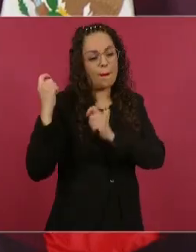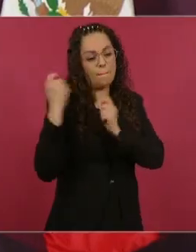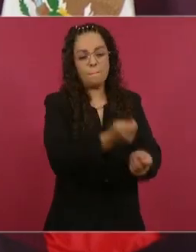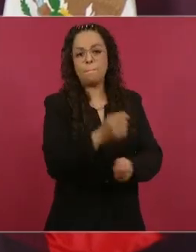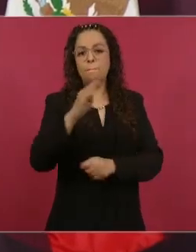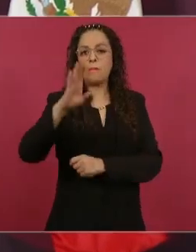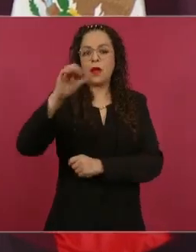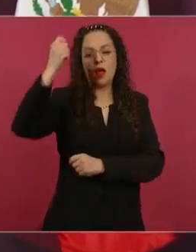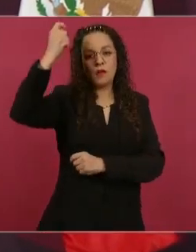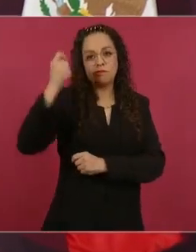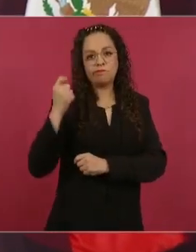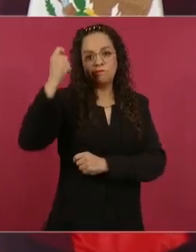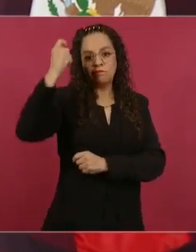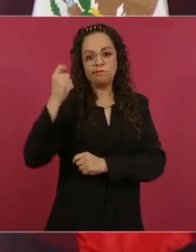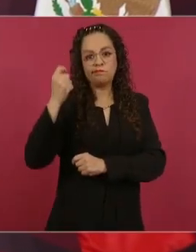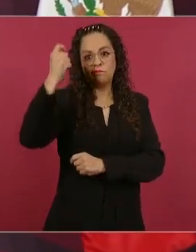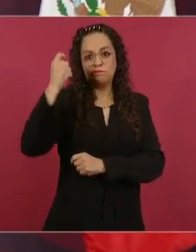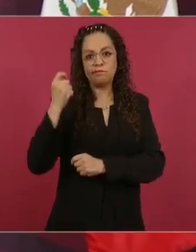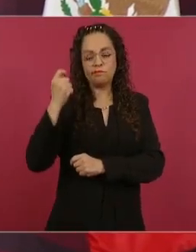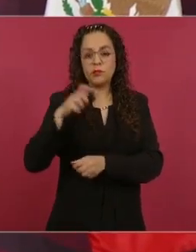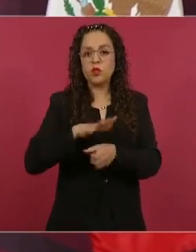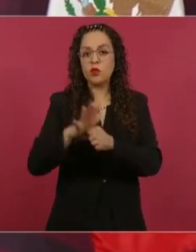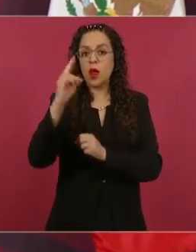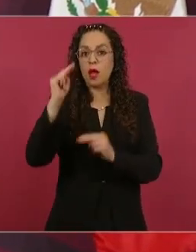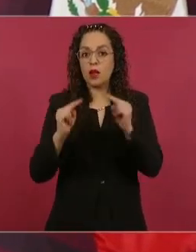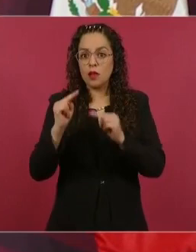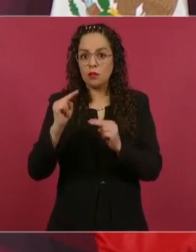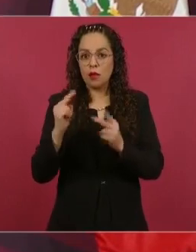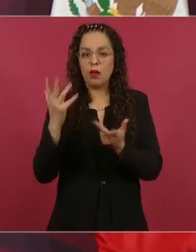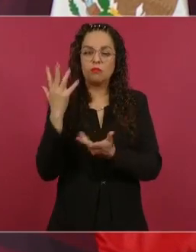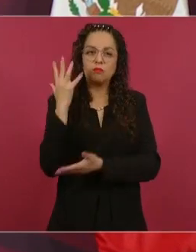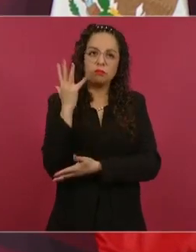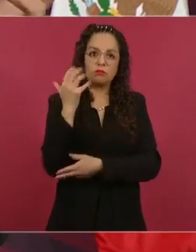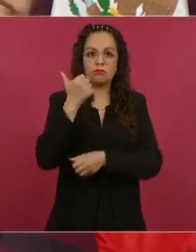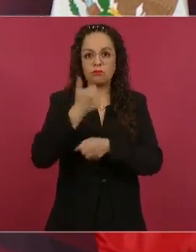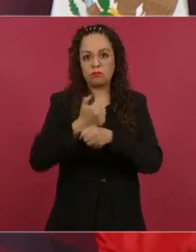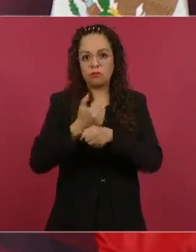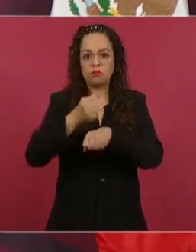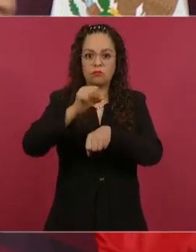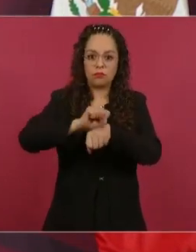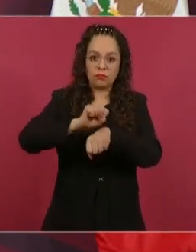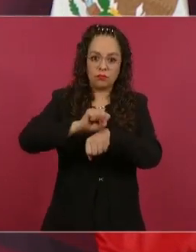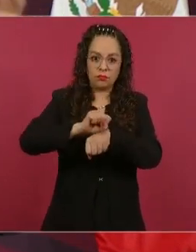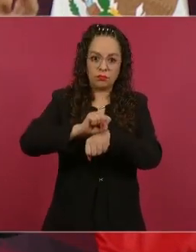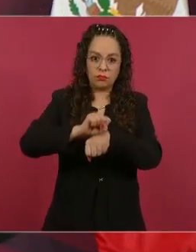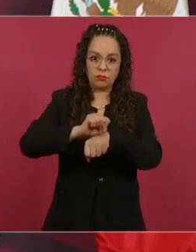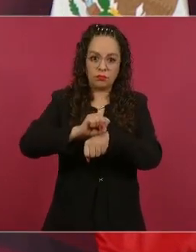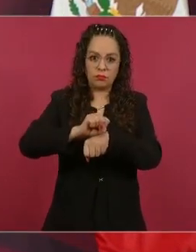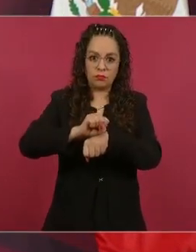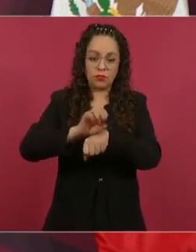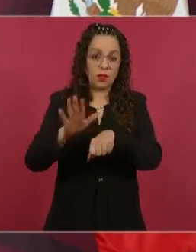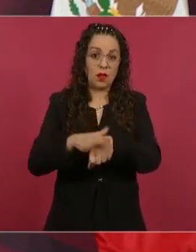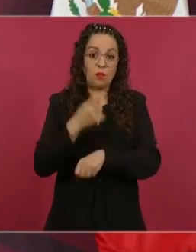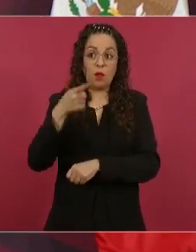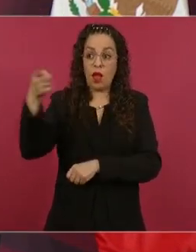de nivel básico, porque ya explicaba yo que en el nivel medio superior ya todos tienen sus